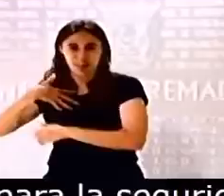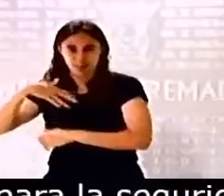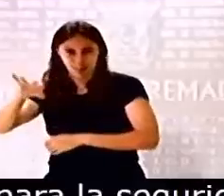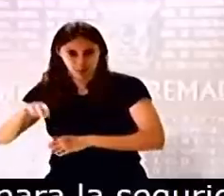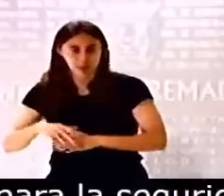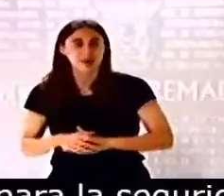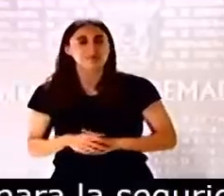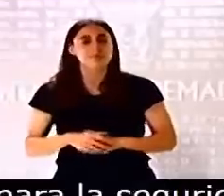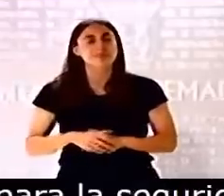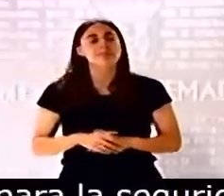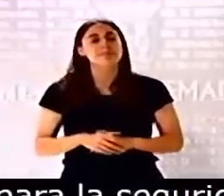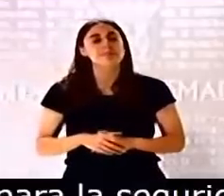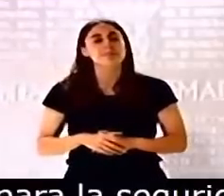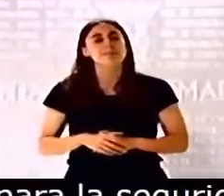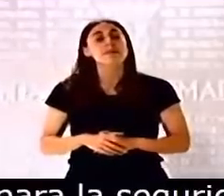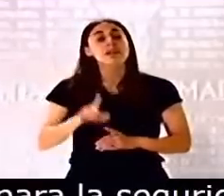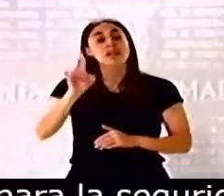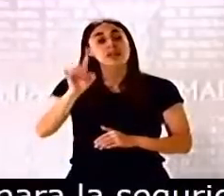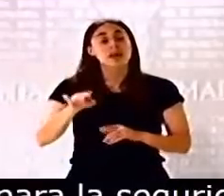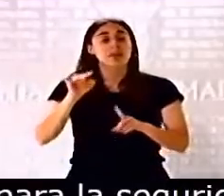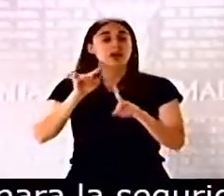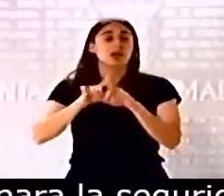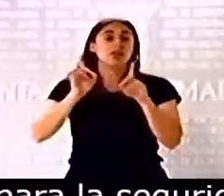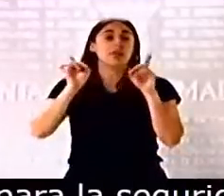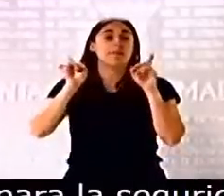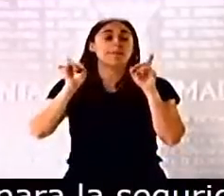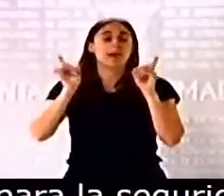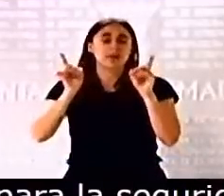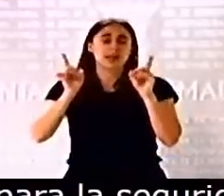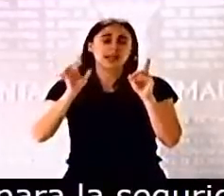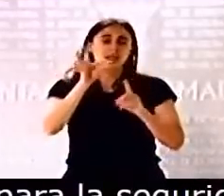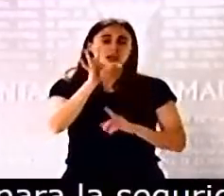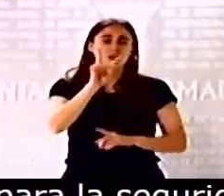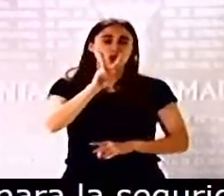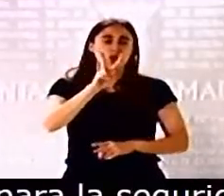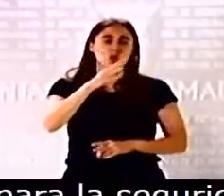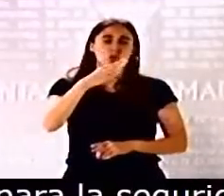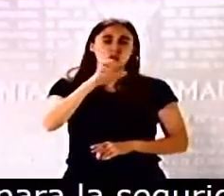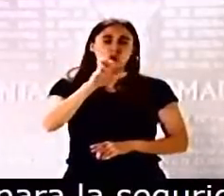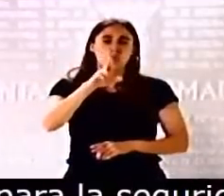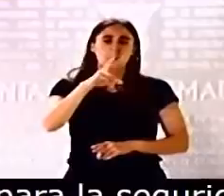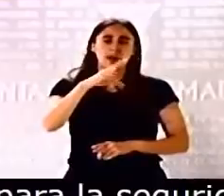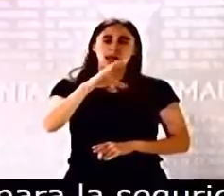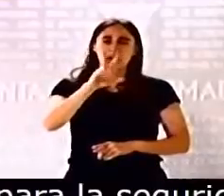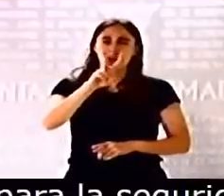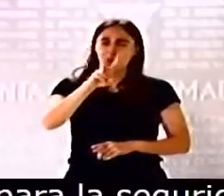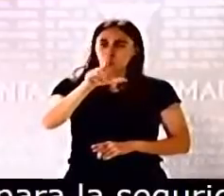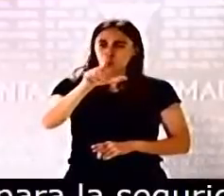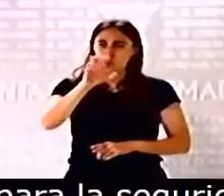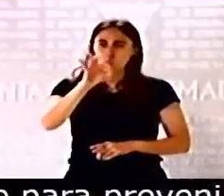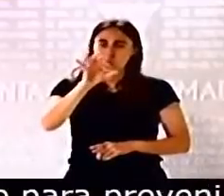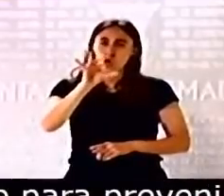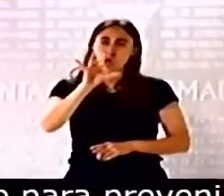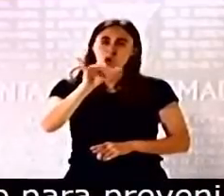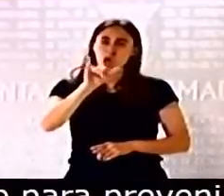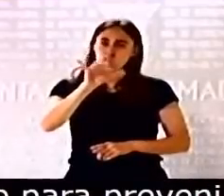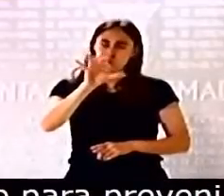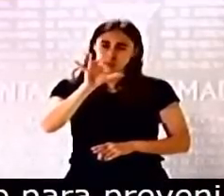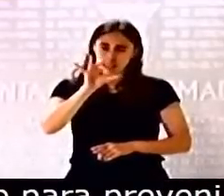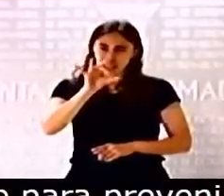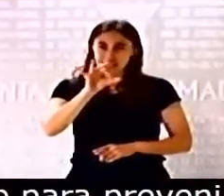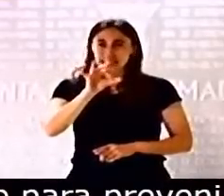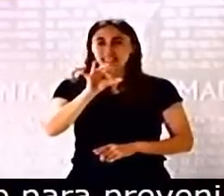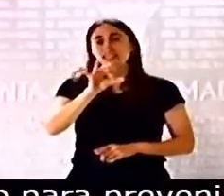Y también, evidentemente, para prevenir la tuberculosis bovina. En este sentido, sí